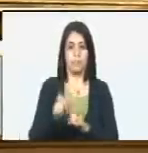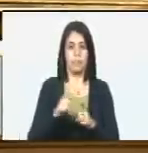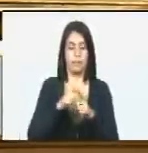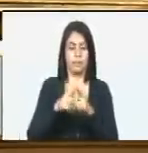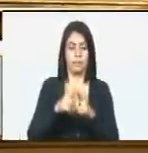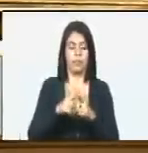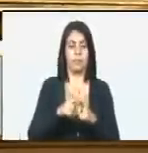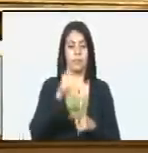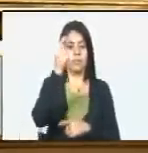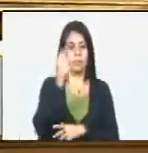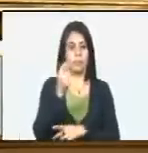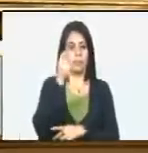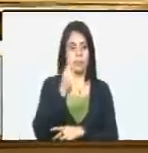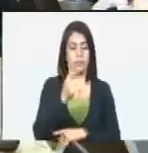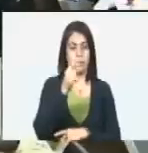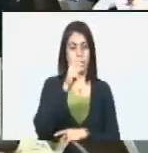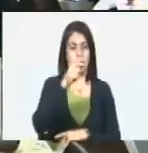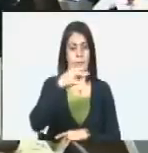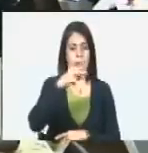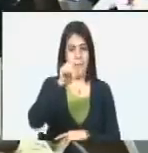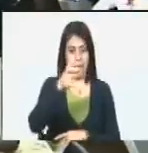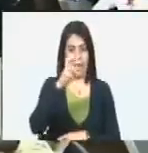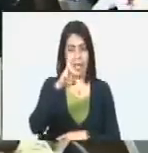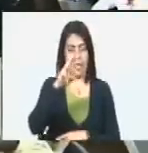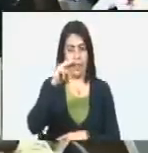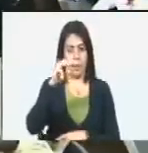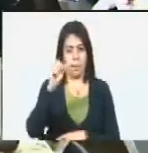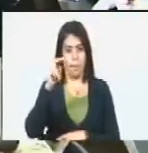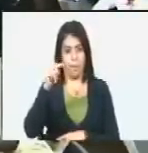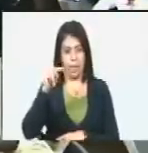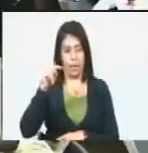diputado Germán Escarrama Labé.